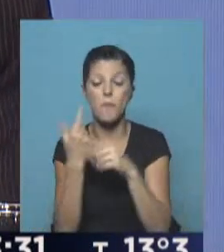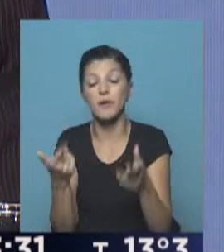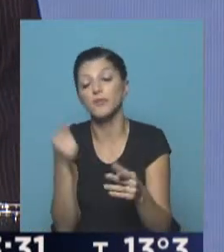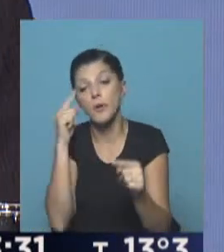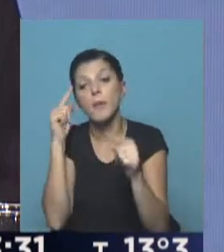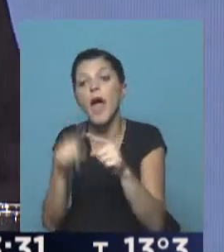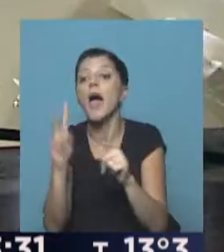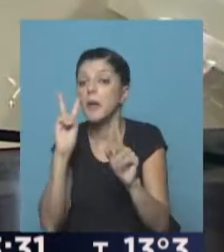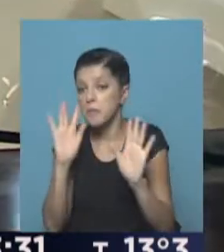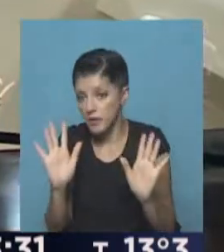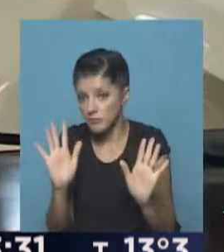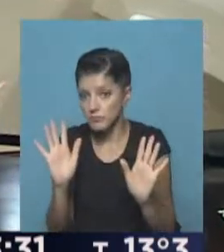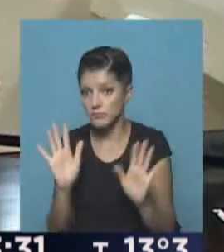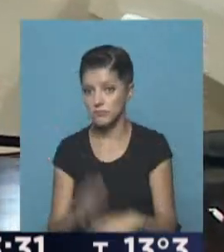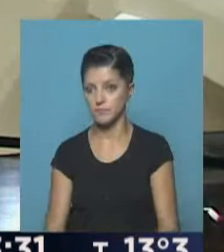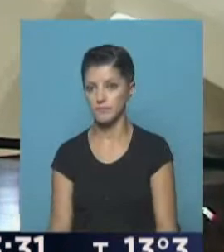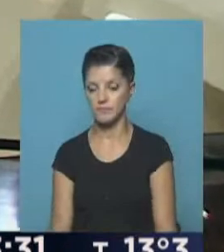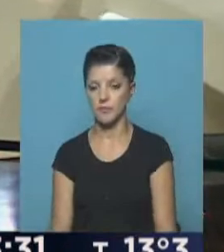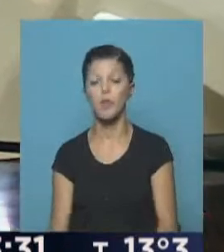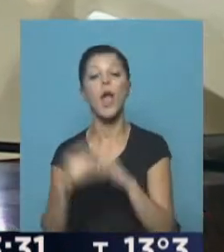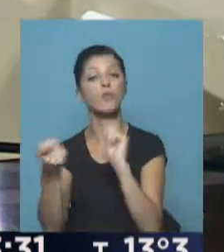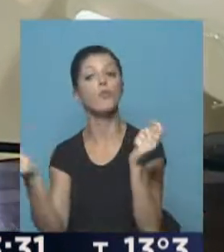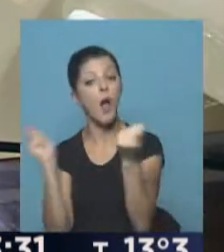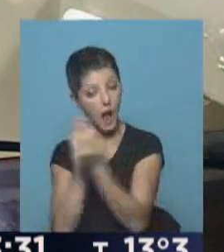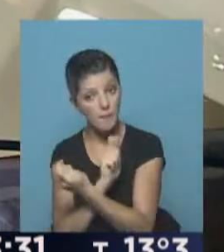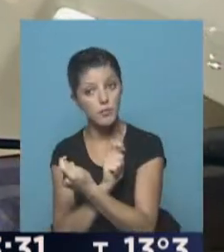verla porque, en cierto modo, es una vuelta de tuerca